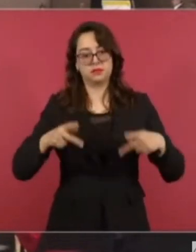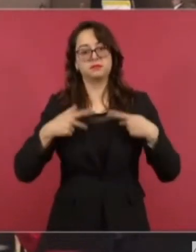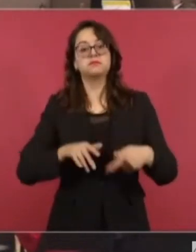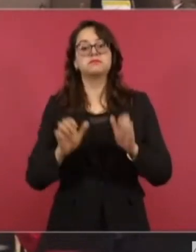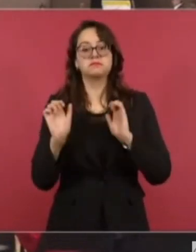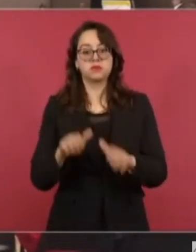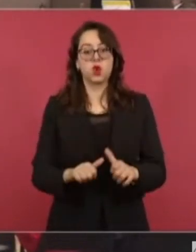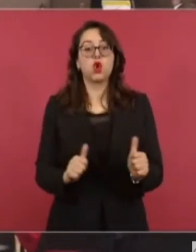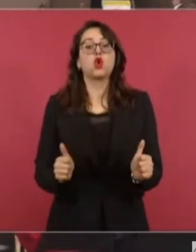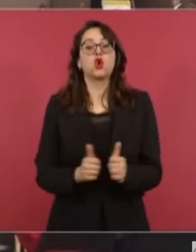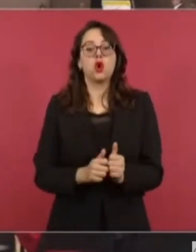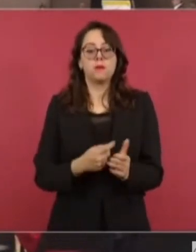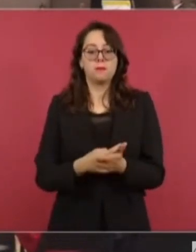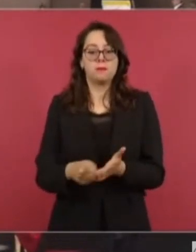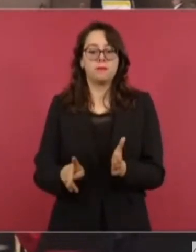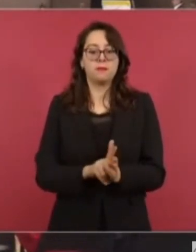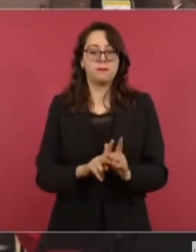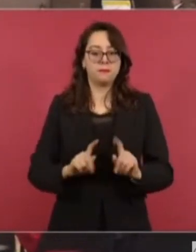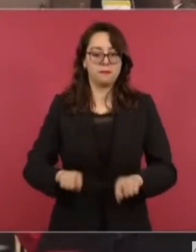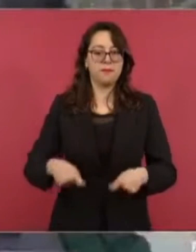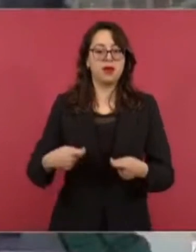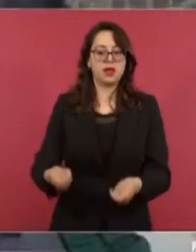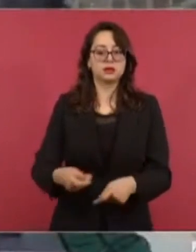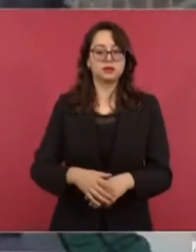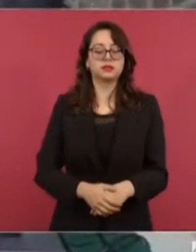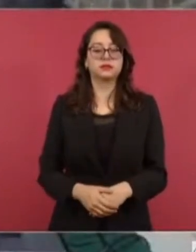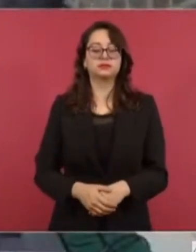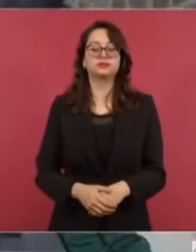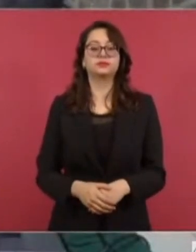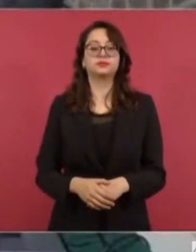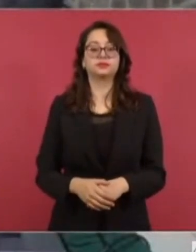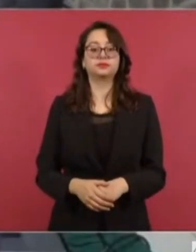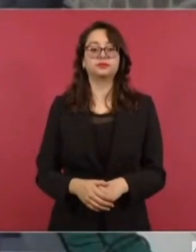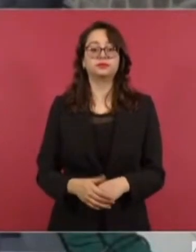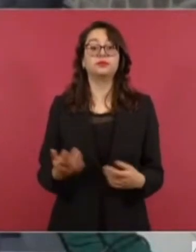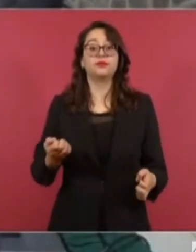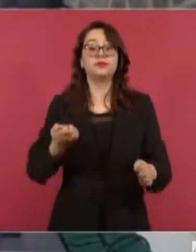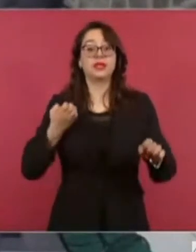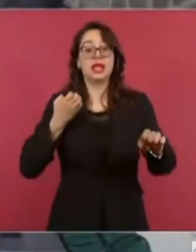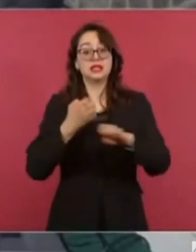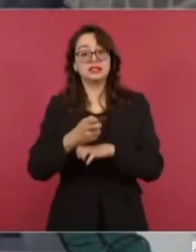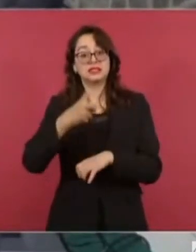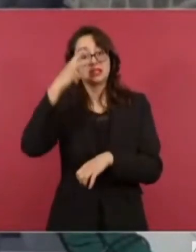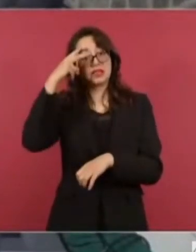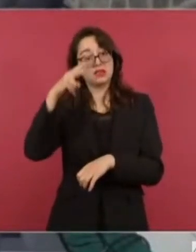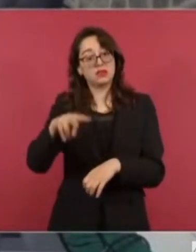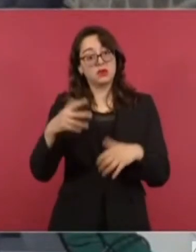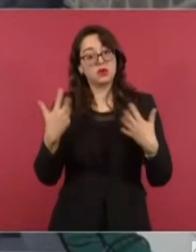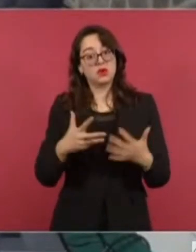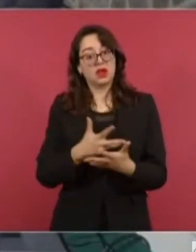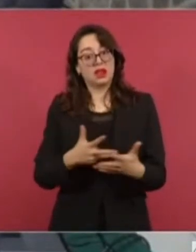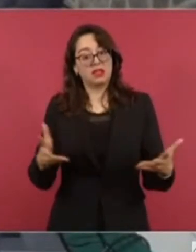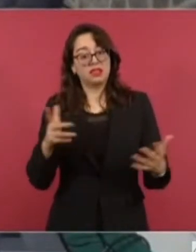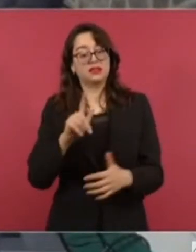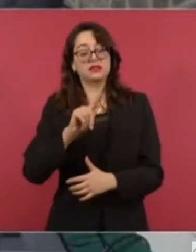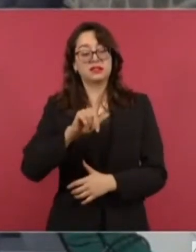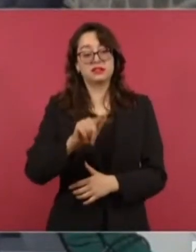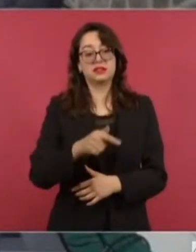y trabajadores de la salud. En el Estado de México, un estado muy grande en su capacidad hospitalaria, 77